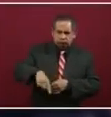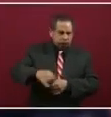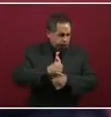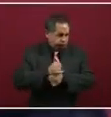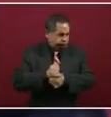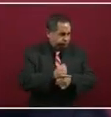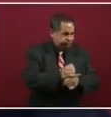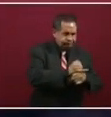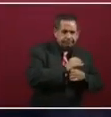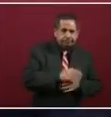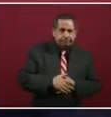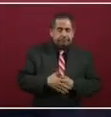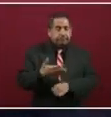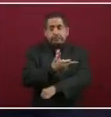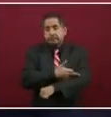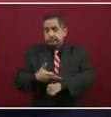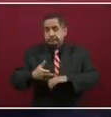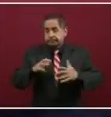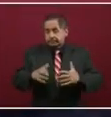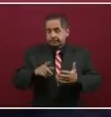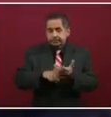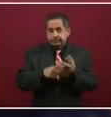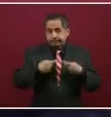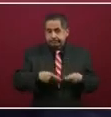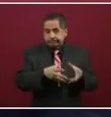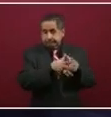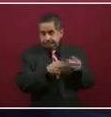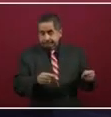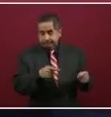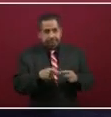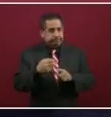Los familiares de los desaparecidos